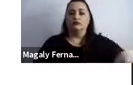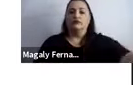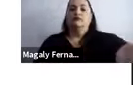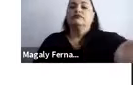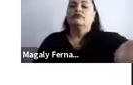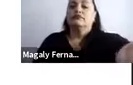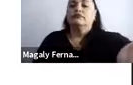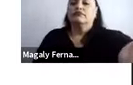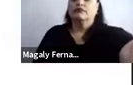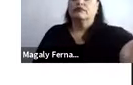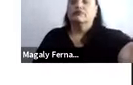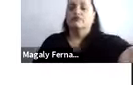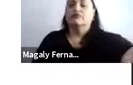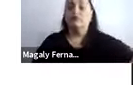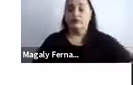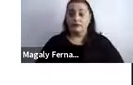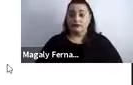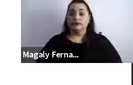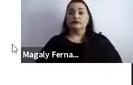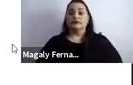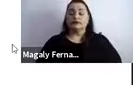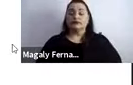por favor, no se me vayan.